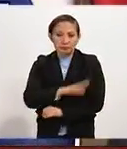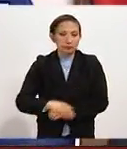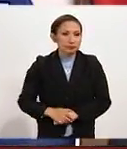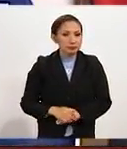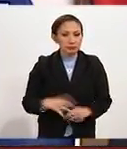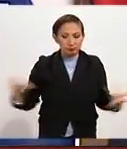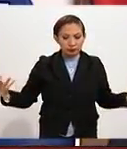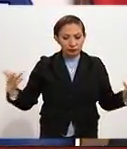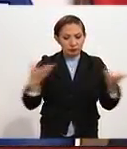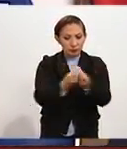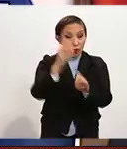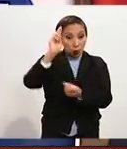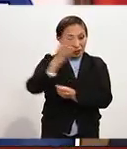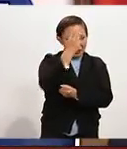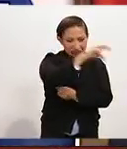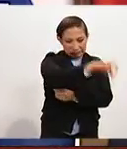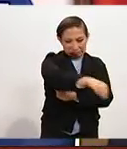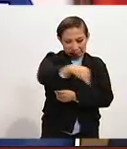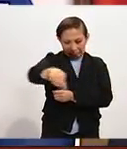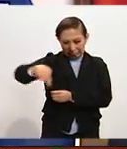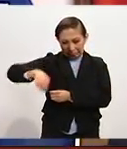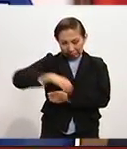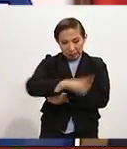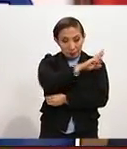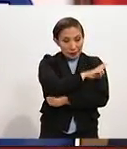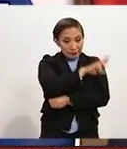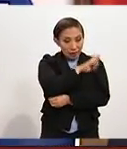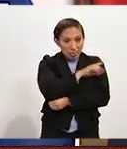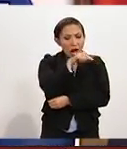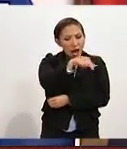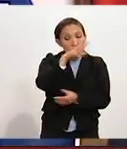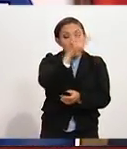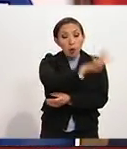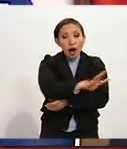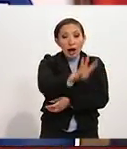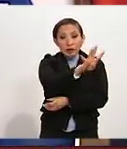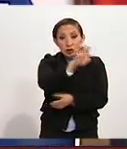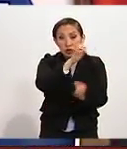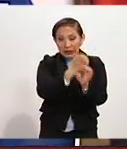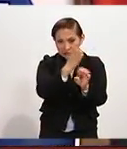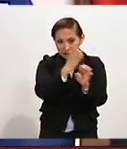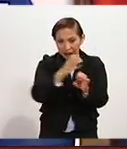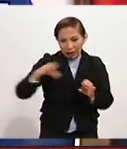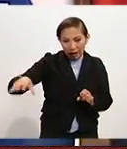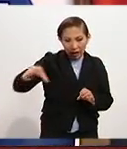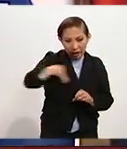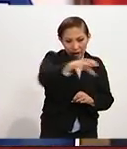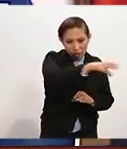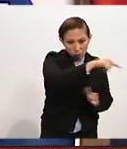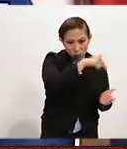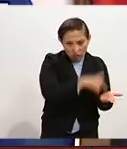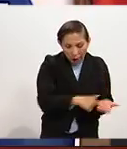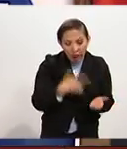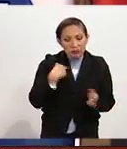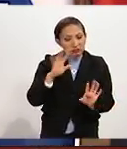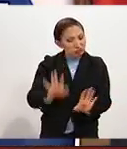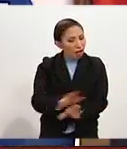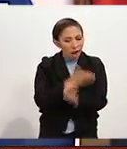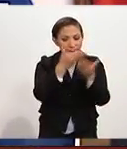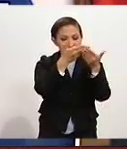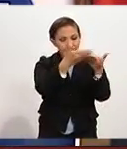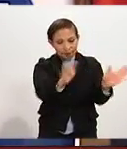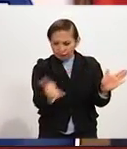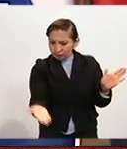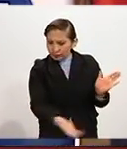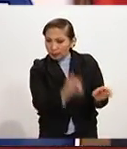Un conjunto de universidades privadas que se encuentran en estas cuatro entidades federativas estarán poniendo en un